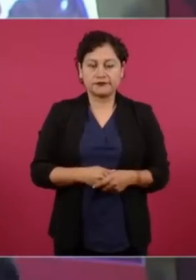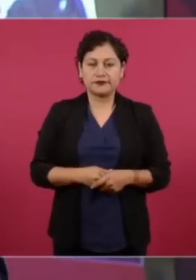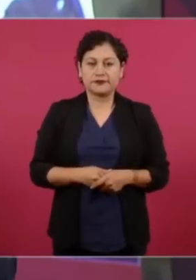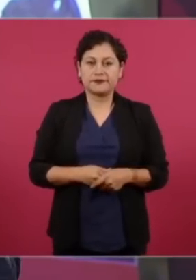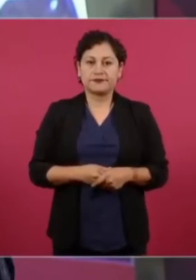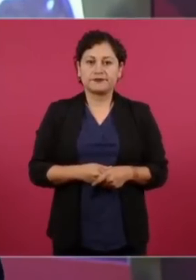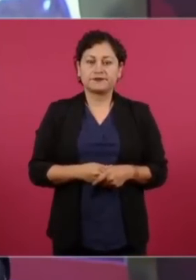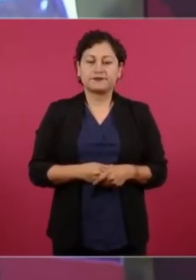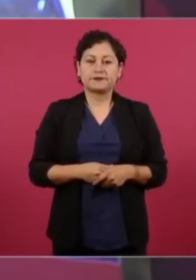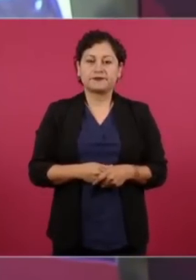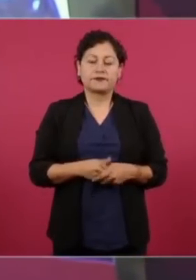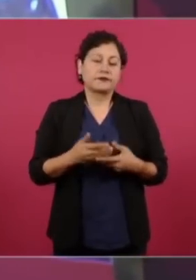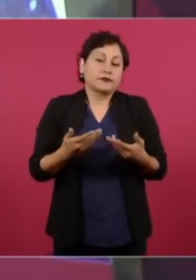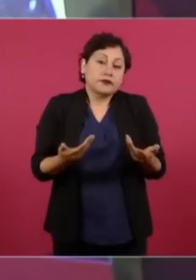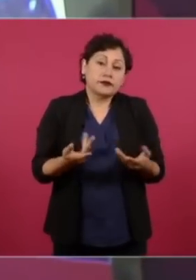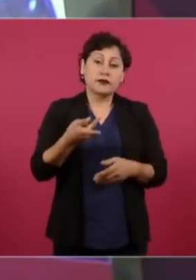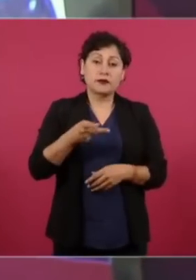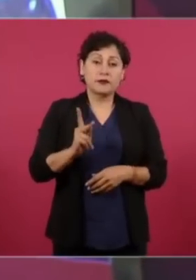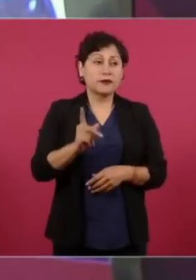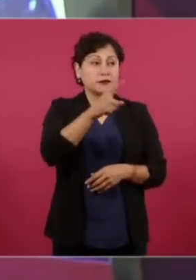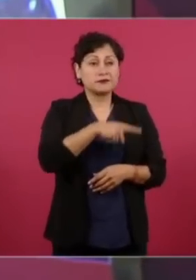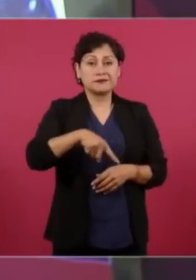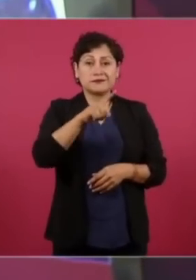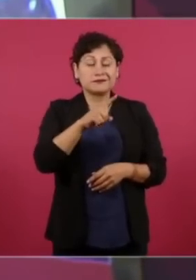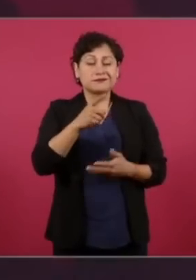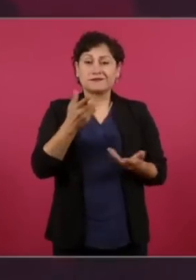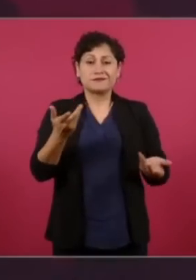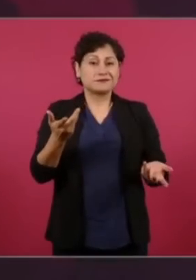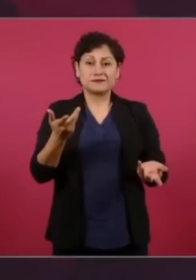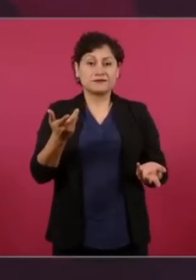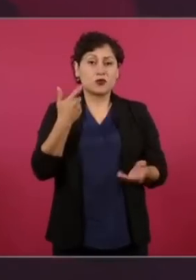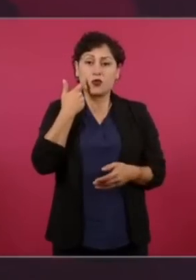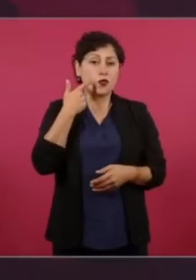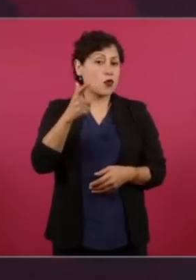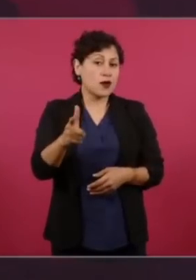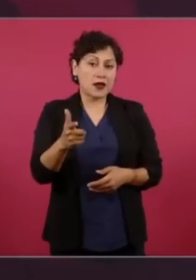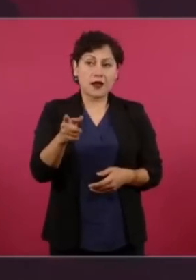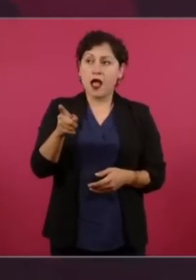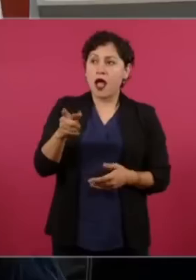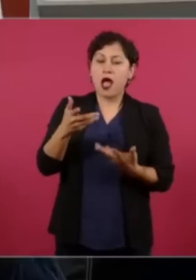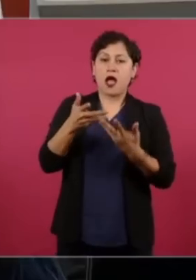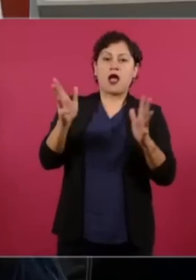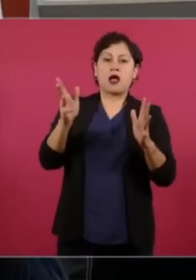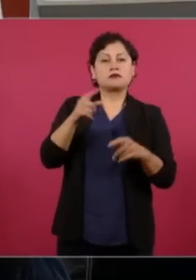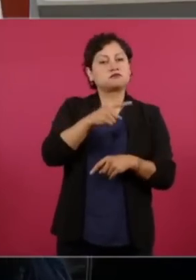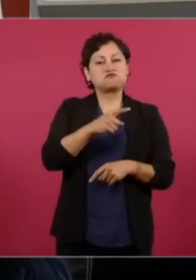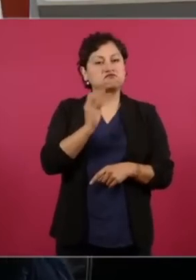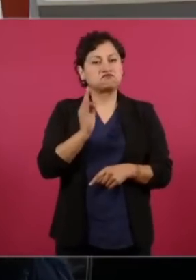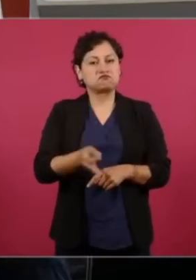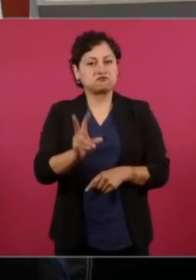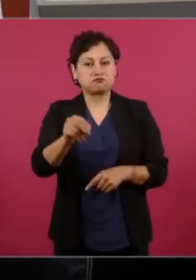Pero no quieren aceptar la nueva realidad. A ver si está eso.